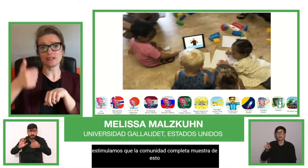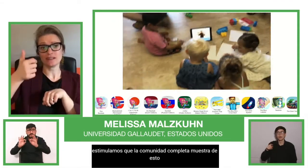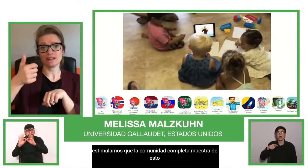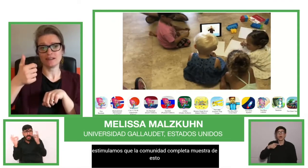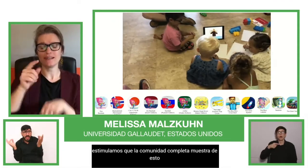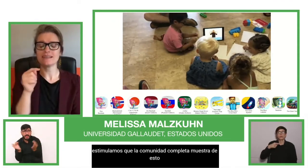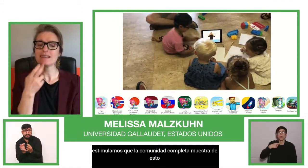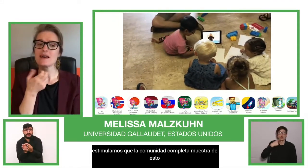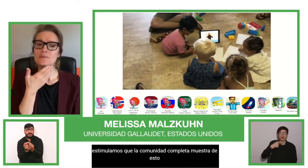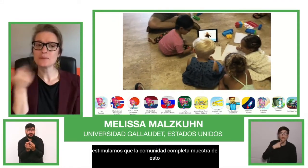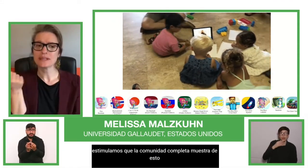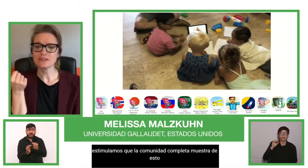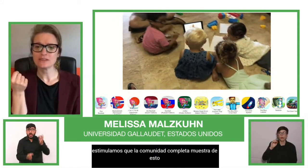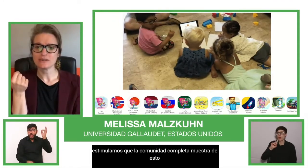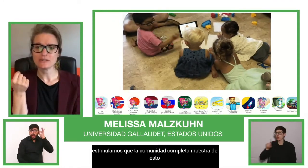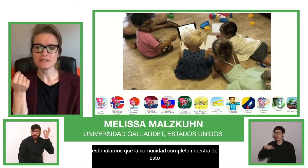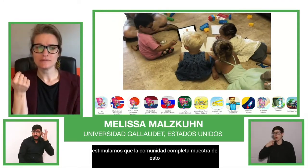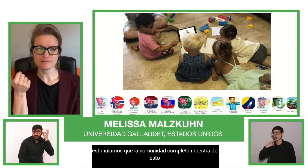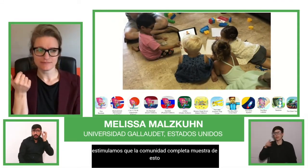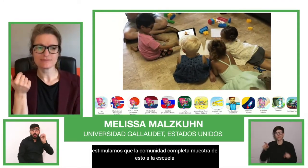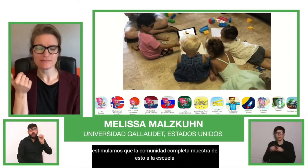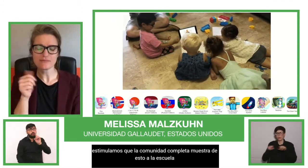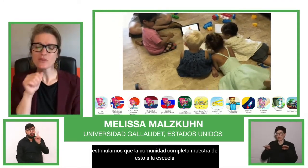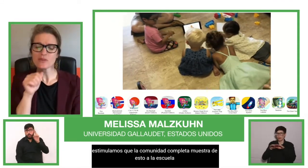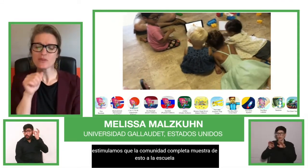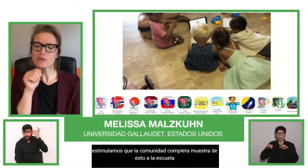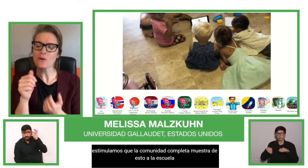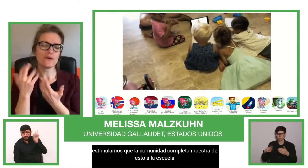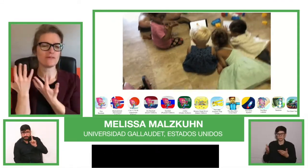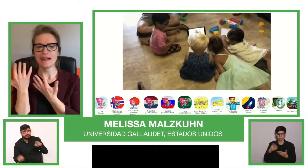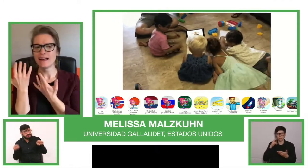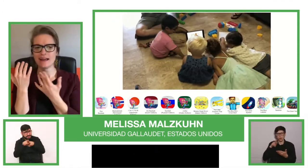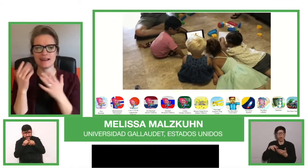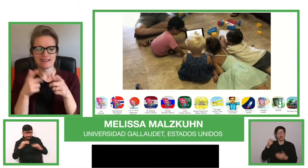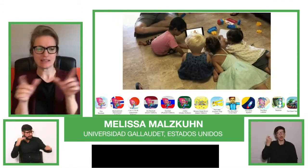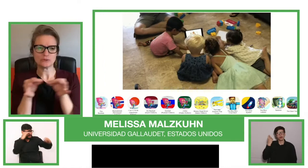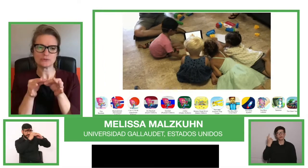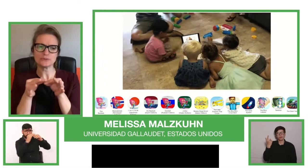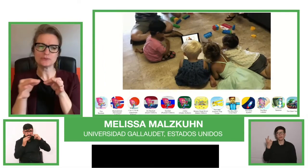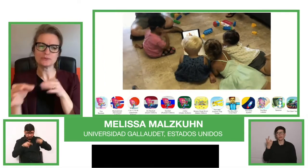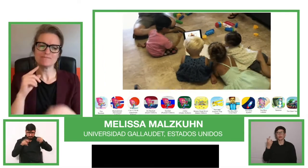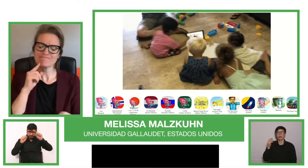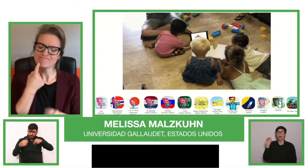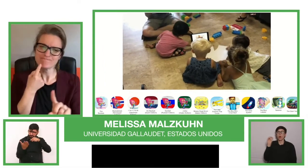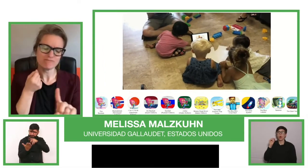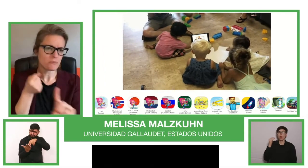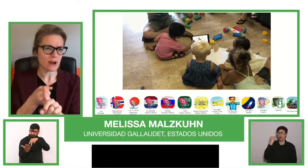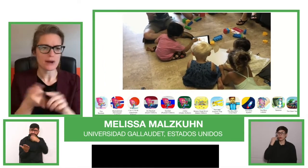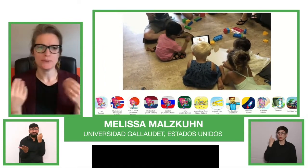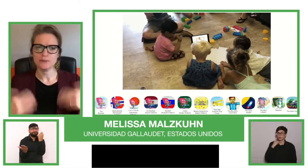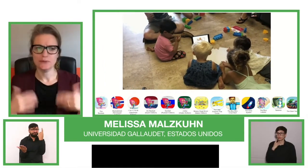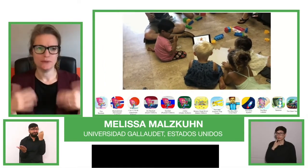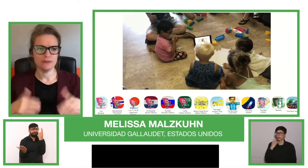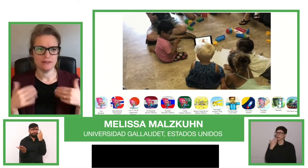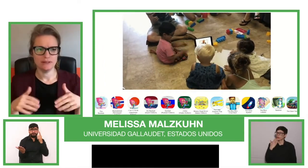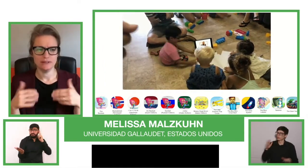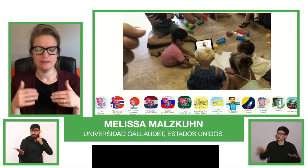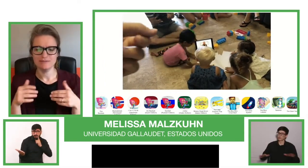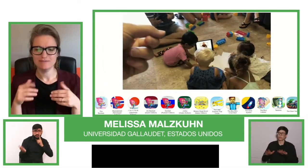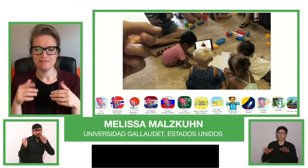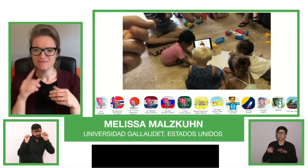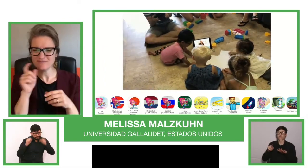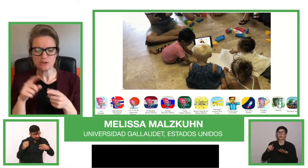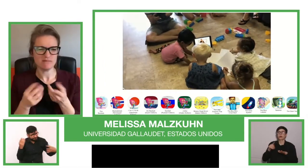oyentes tengan acceso a su lenguaje de señas nativo. Mientras más temprano empieces con un niño no oyente, mejor. No se